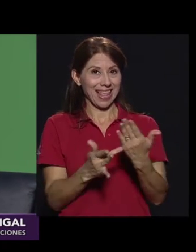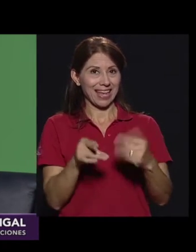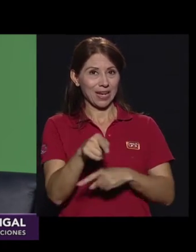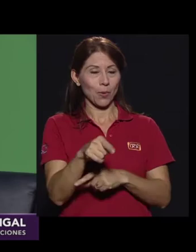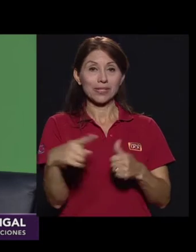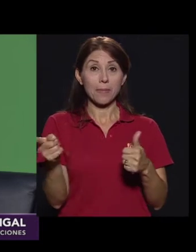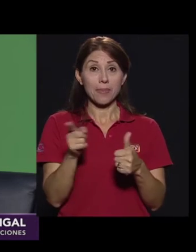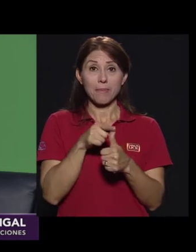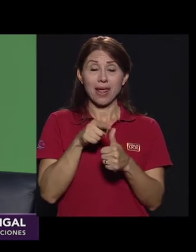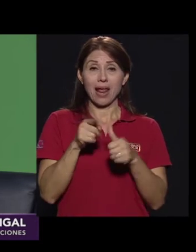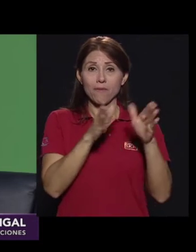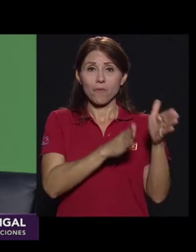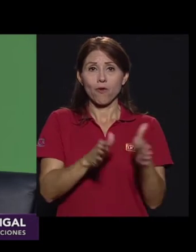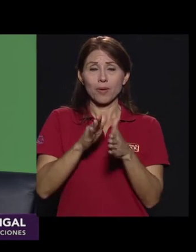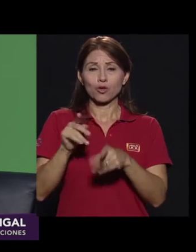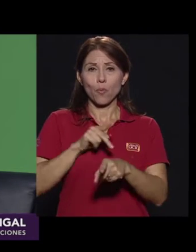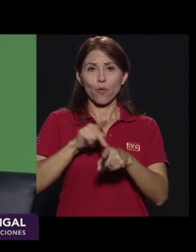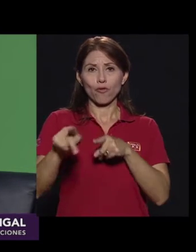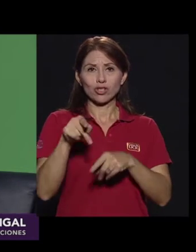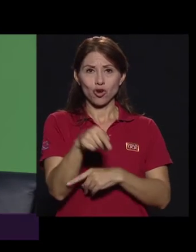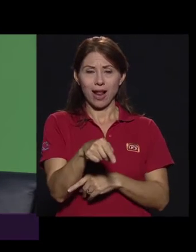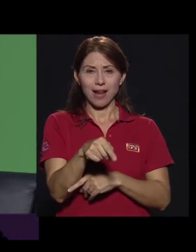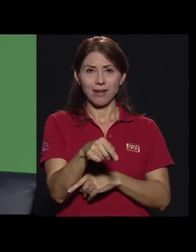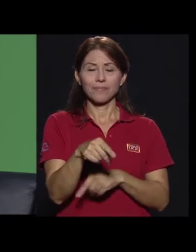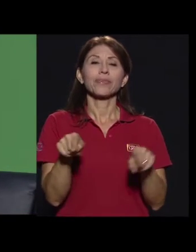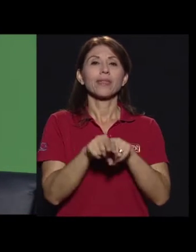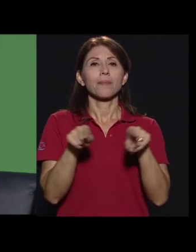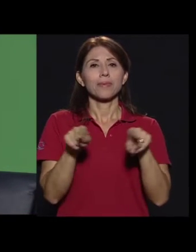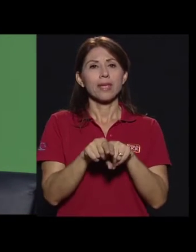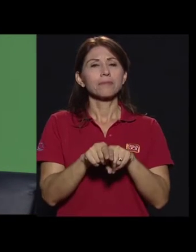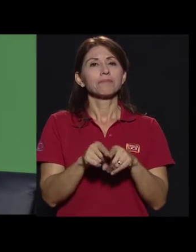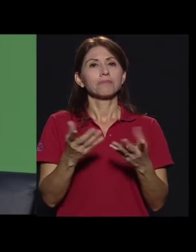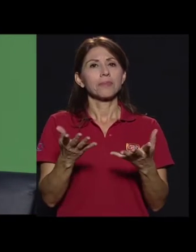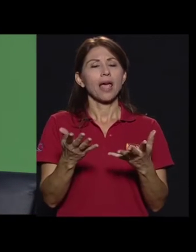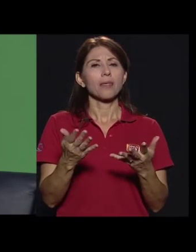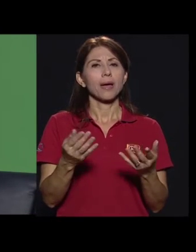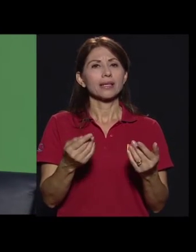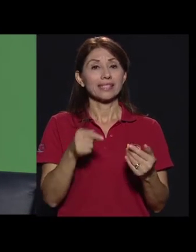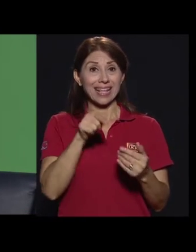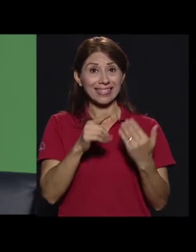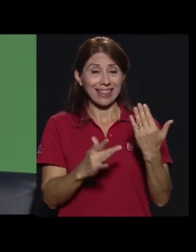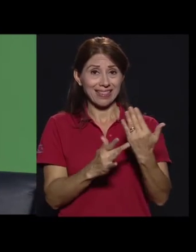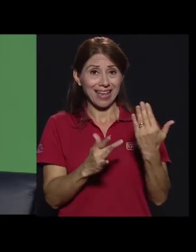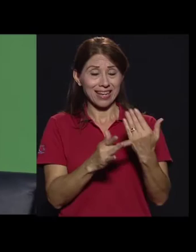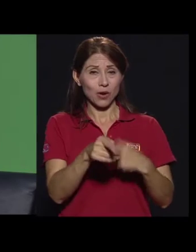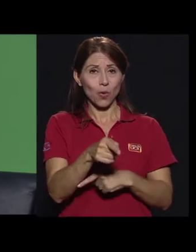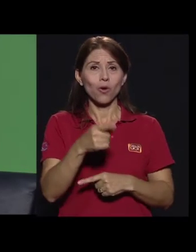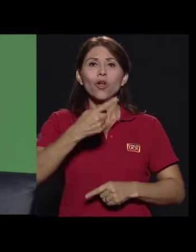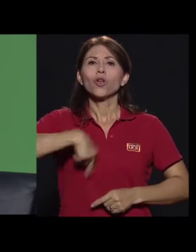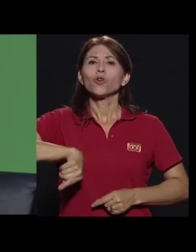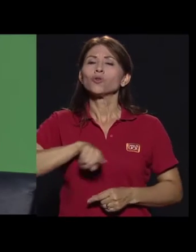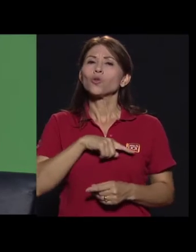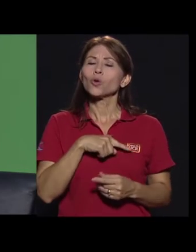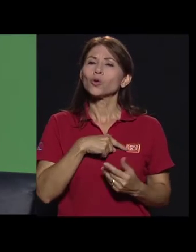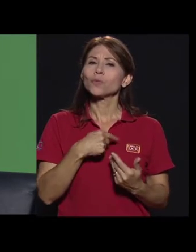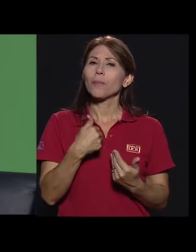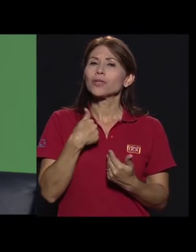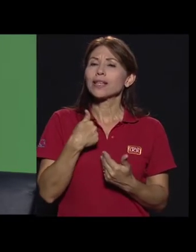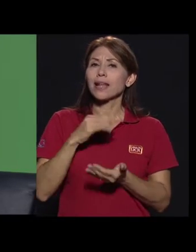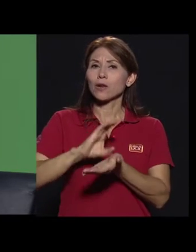profesional, también además de este técnico, que ya voy a hablar un poquito de él, nosotros vamos a tener